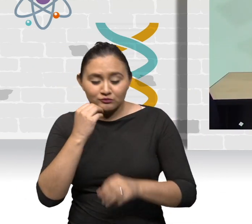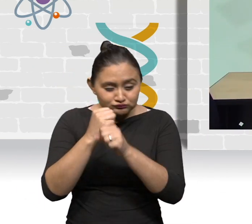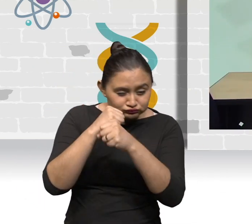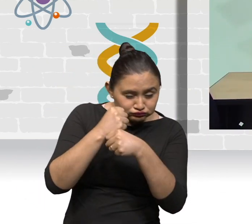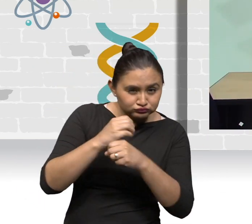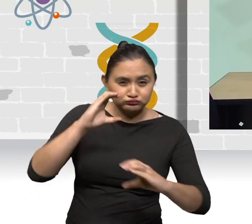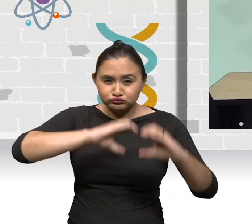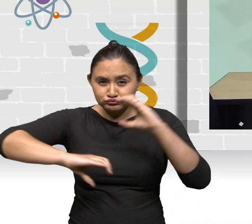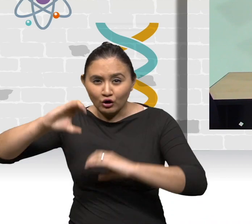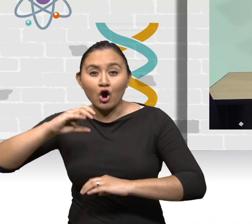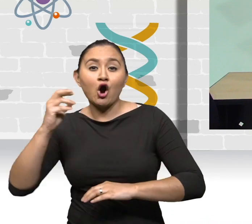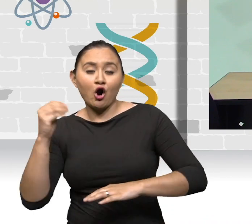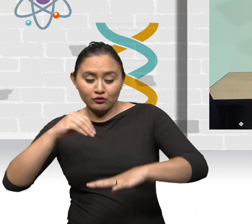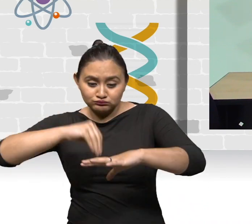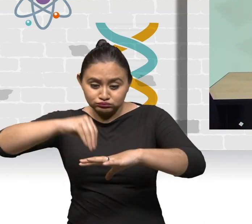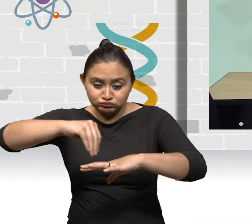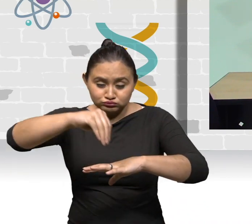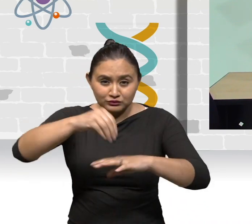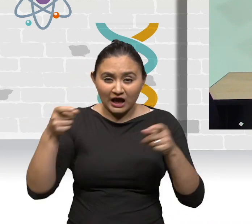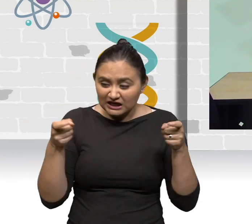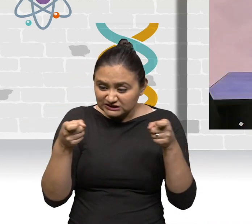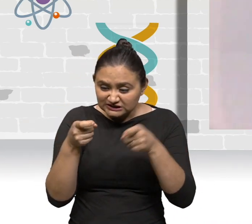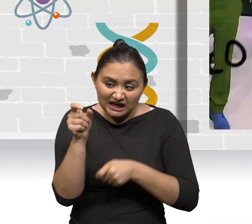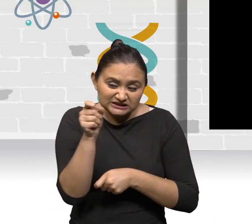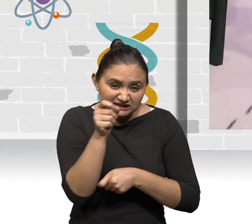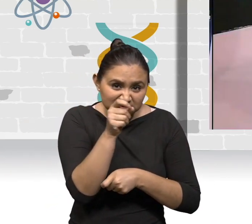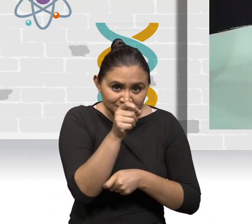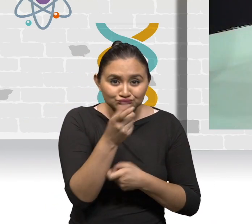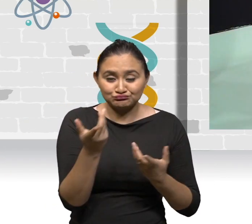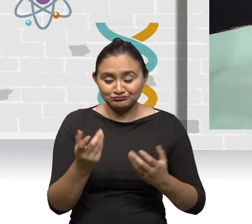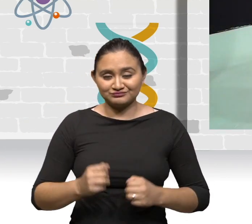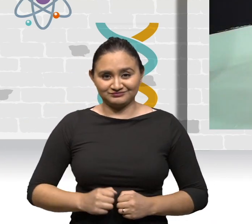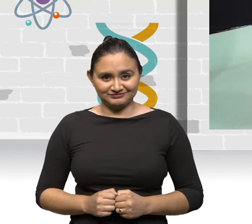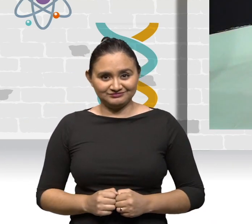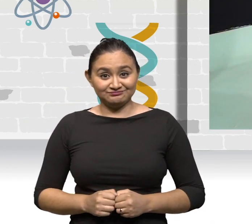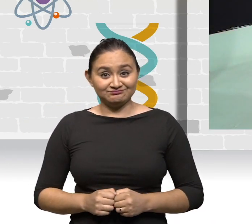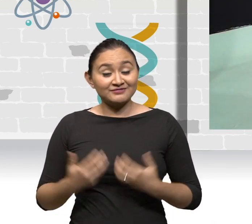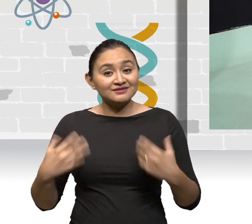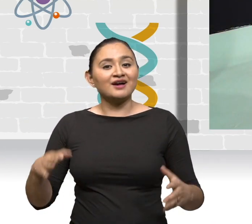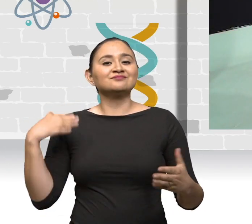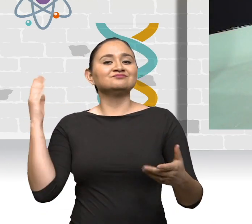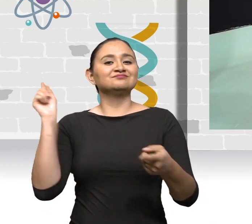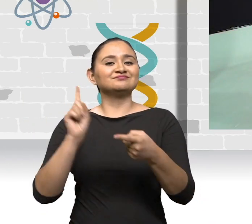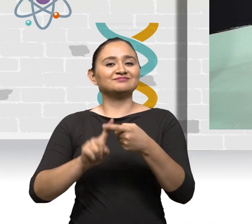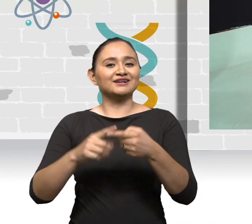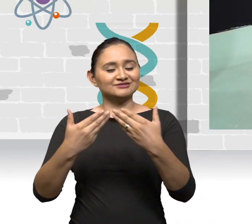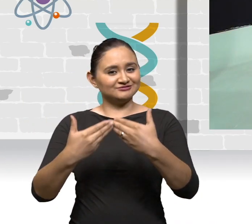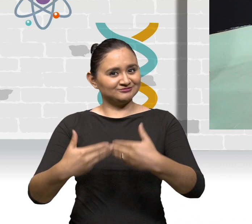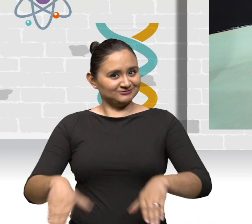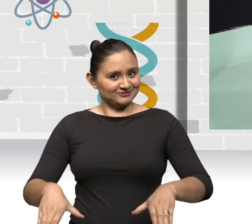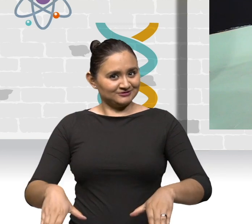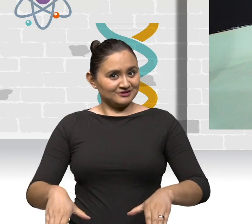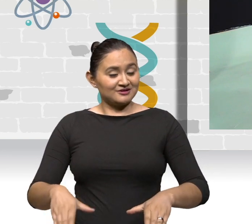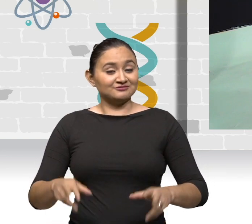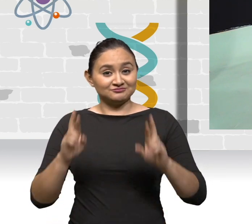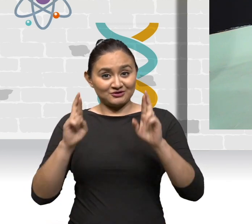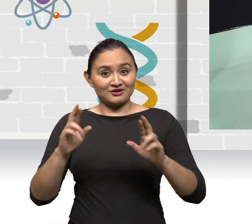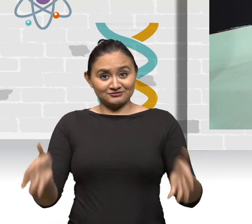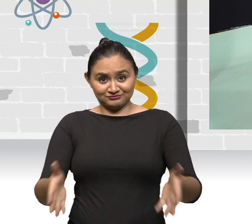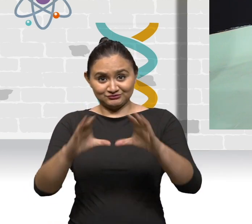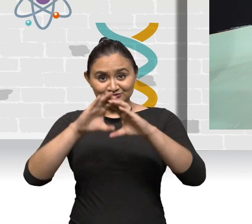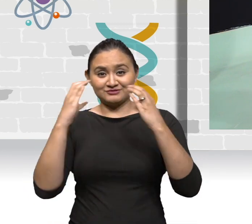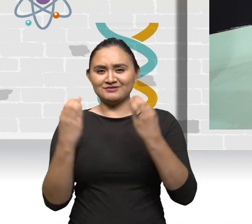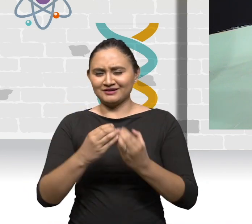para la siembra de bacterias en microbiología. Y hasta aquí llegamos con la clase de hoy. Estoy seguro que estos